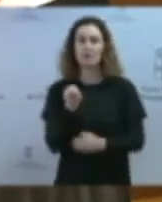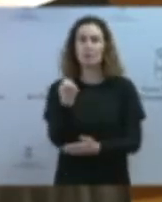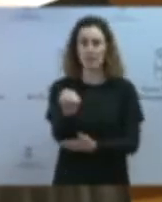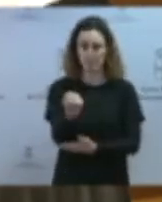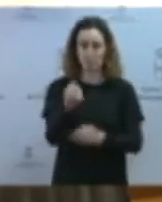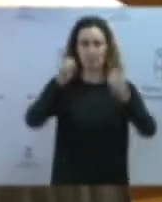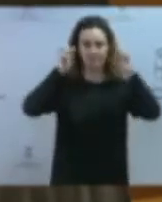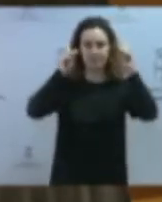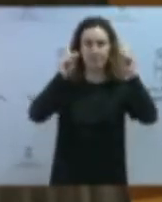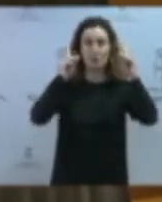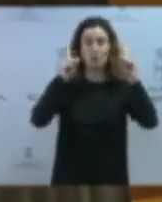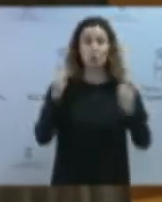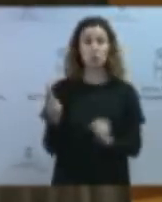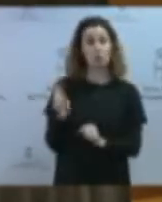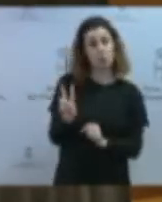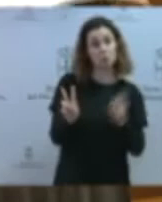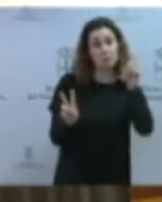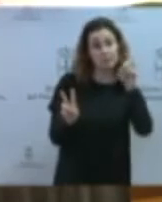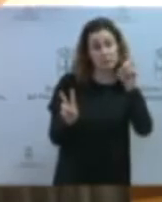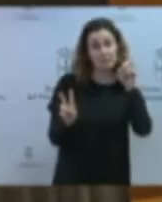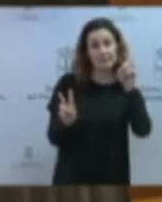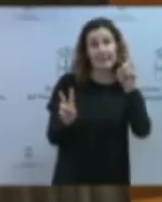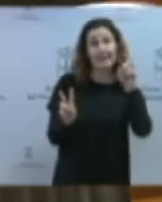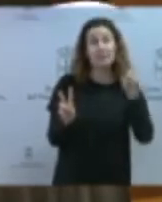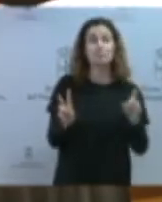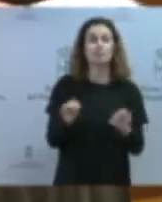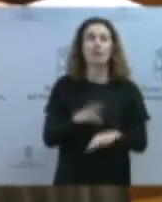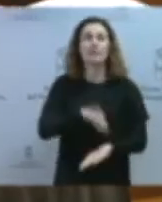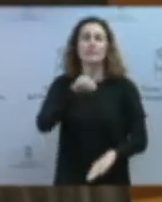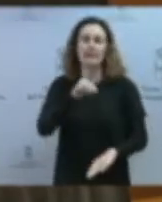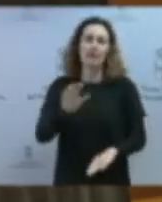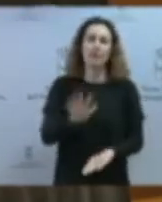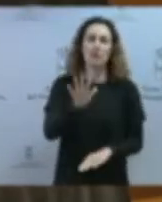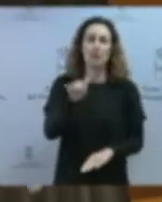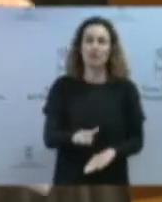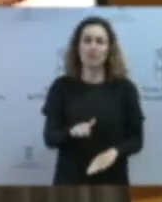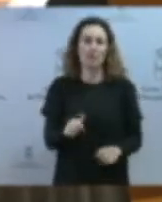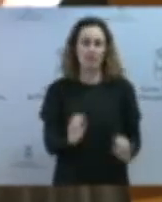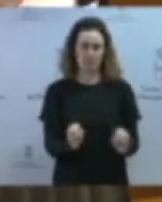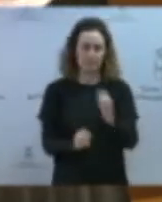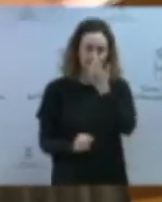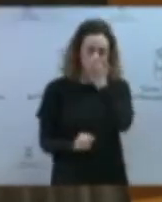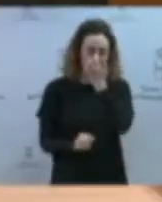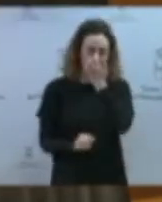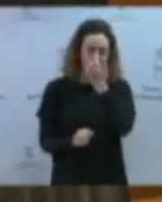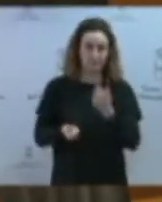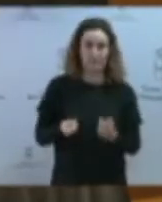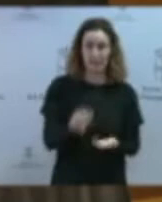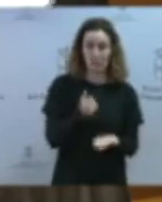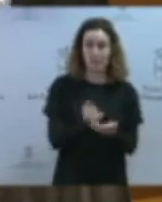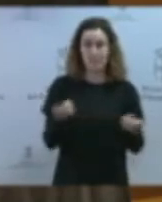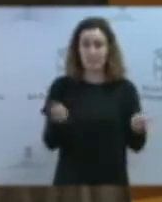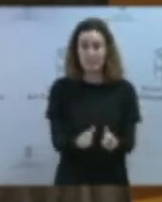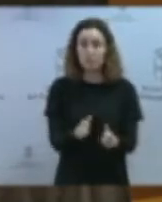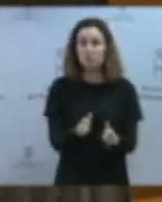Dinamarca había 5, aquí la cifra se elevaba a 11, ¿no? Con lo cual tenemos una carencia allí. Pero en cuanto a las ratios, la situación en España no era precisamente envidiable. Un